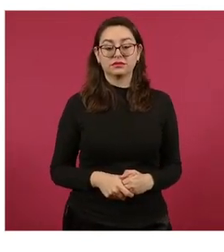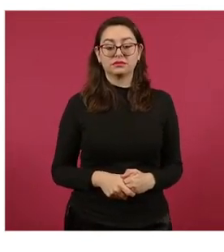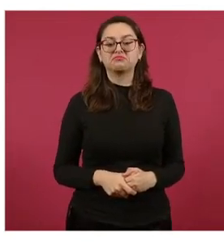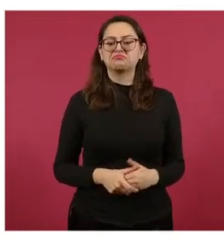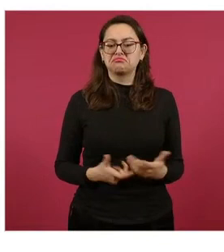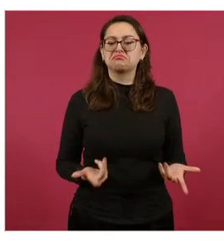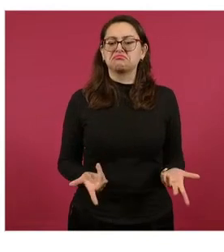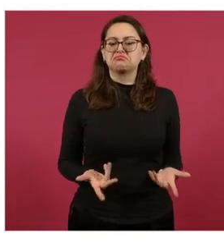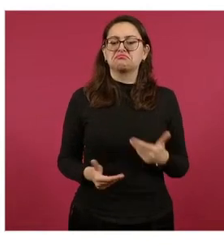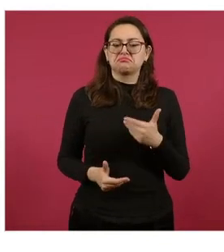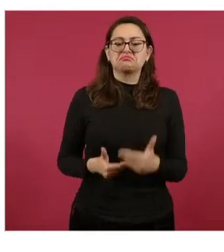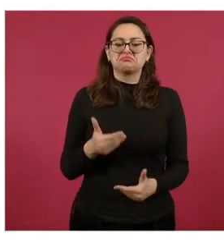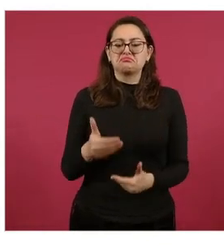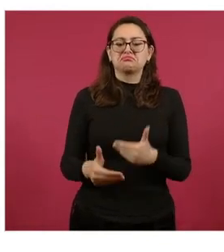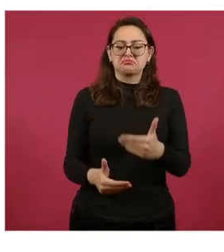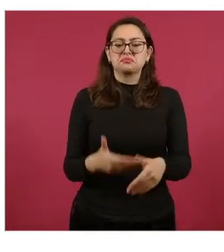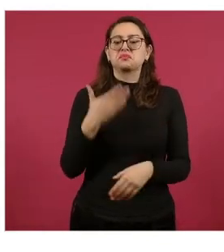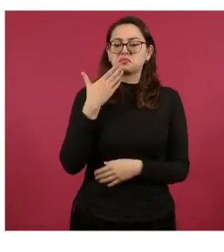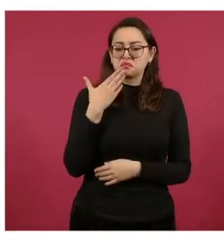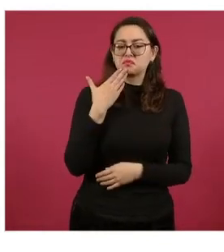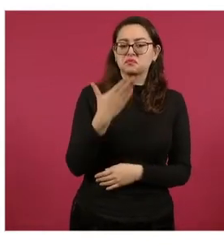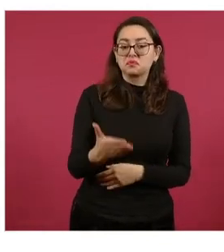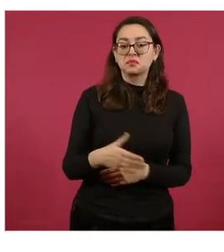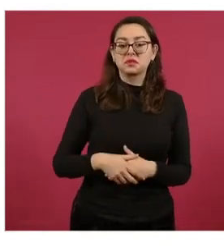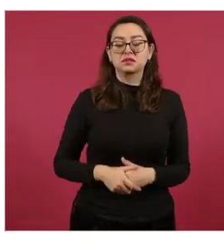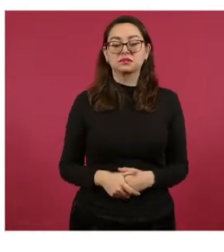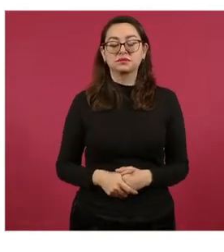vamos bien. Ok. Señor.